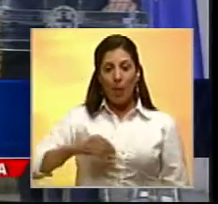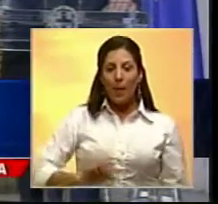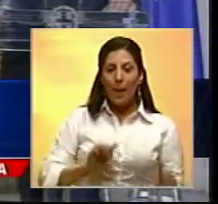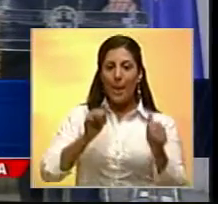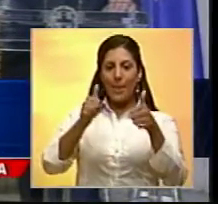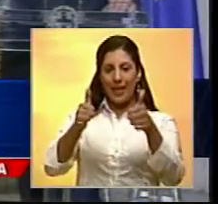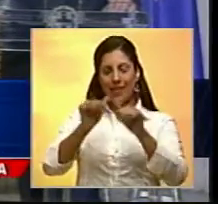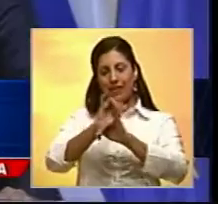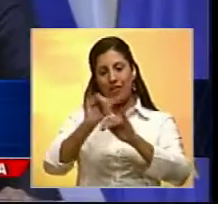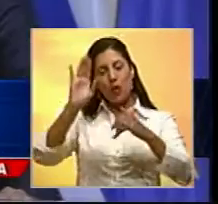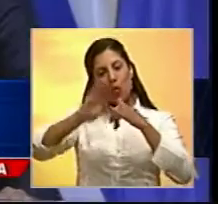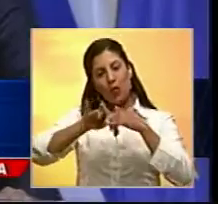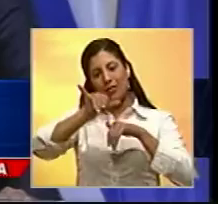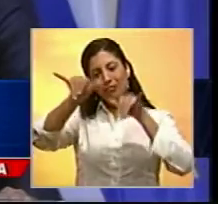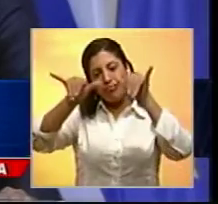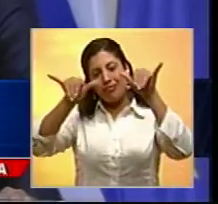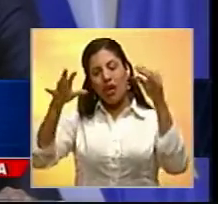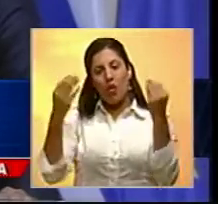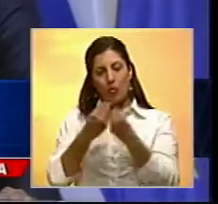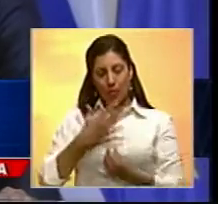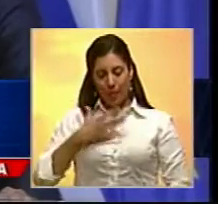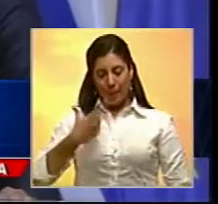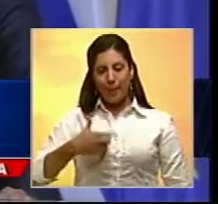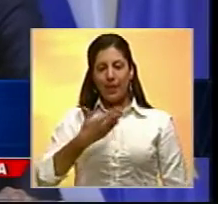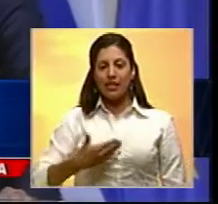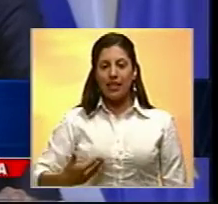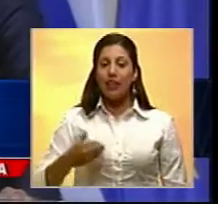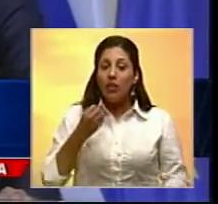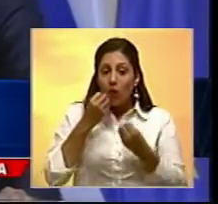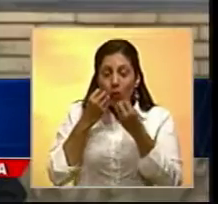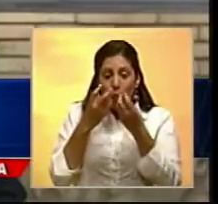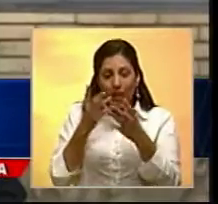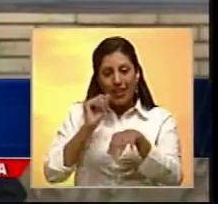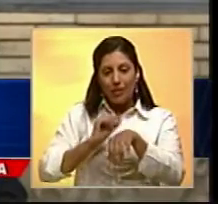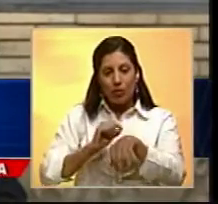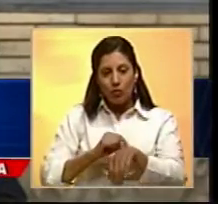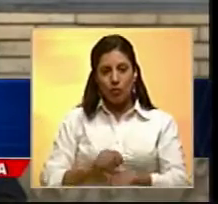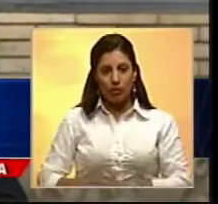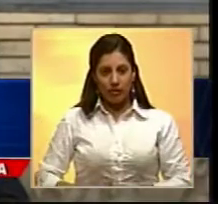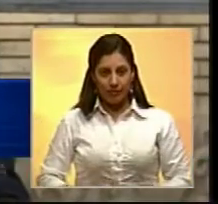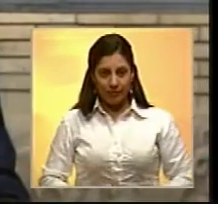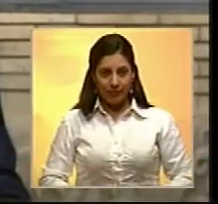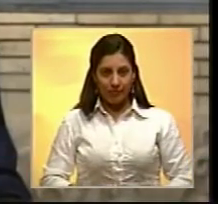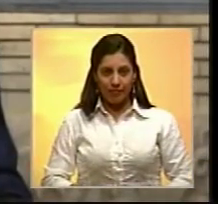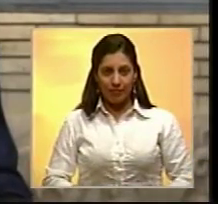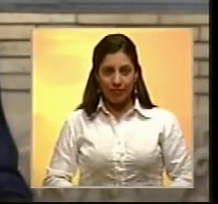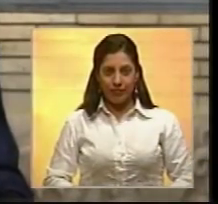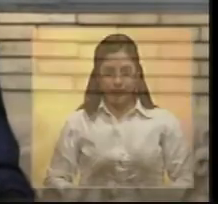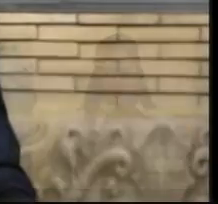comienza así su última gira como mandatario. Los detalles en breve.